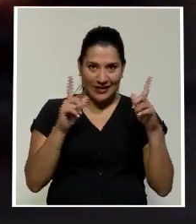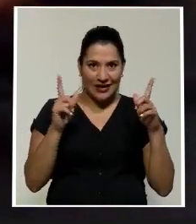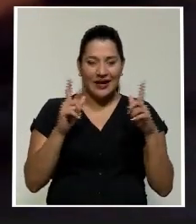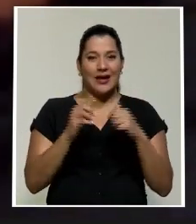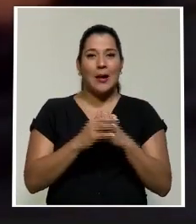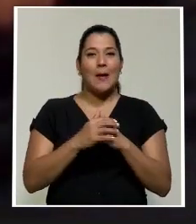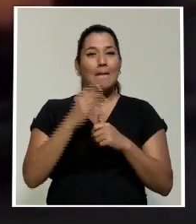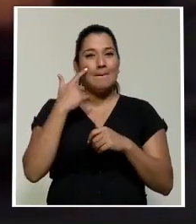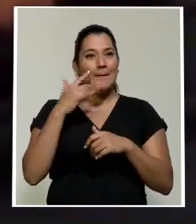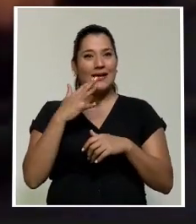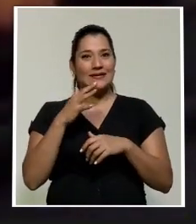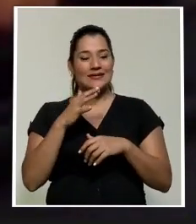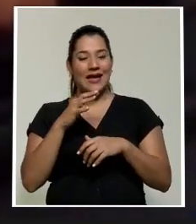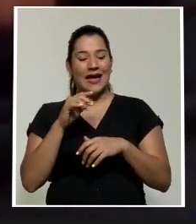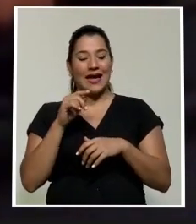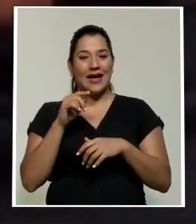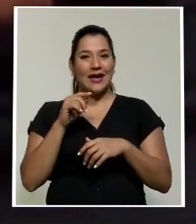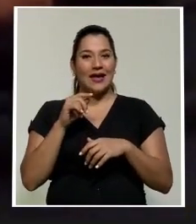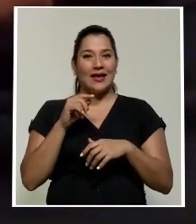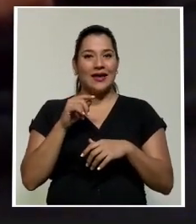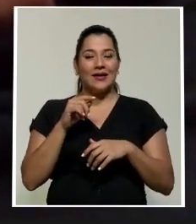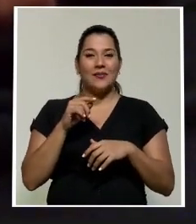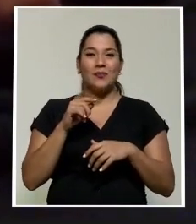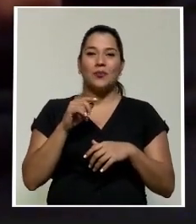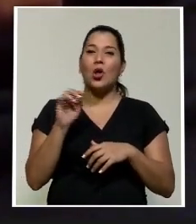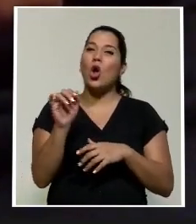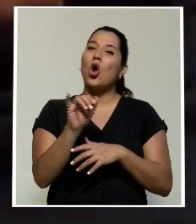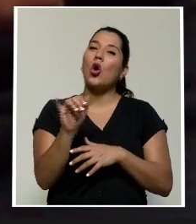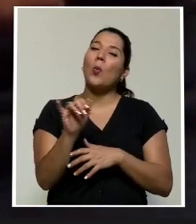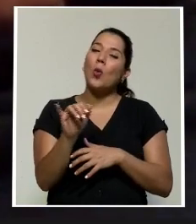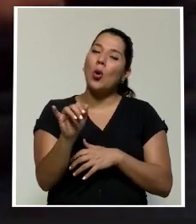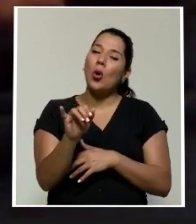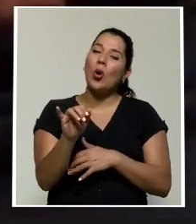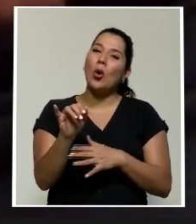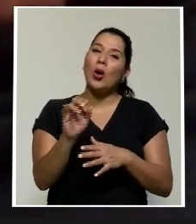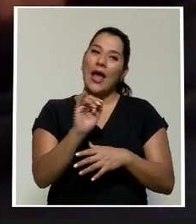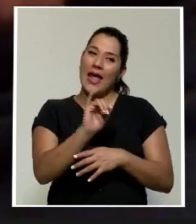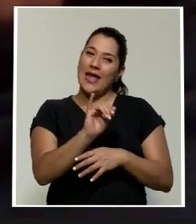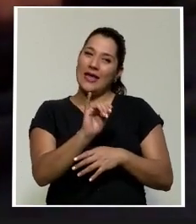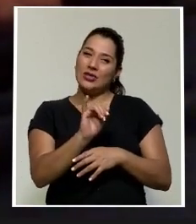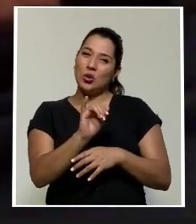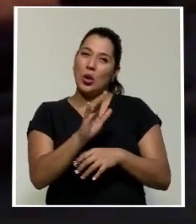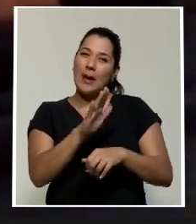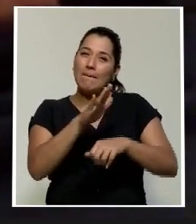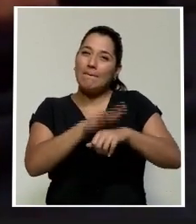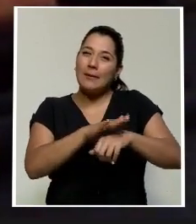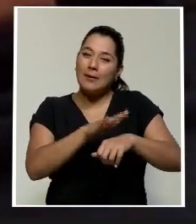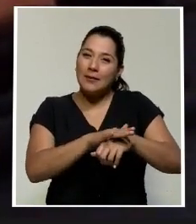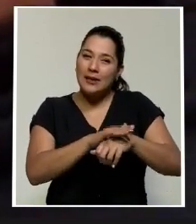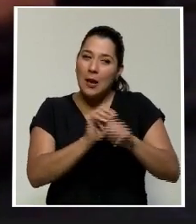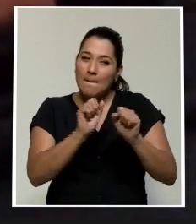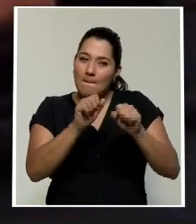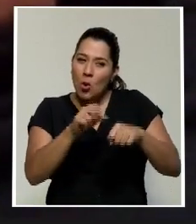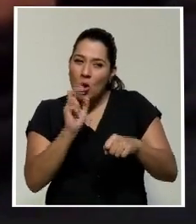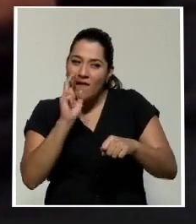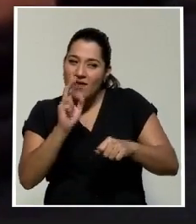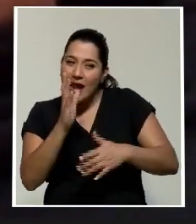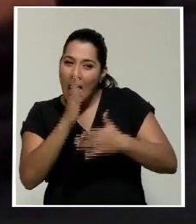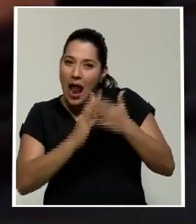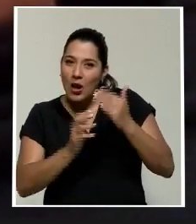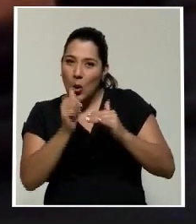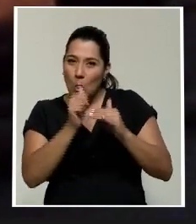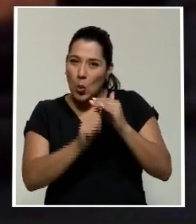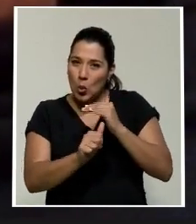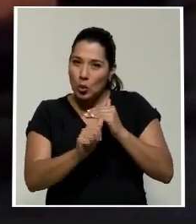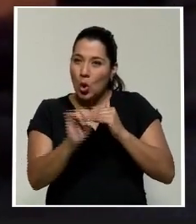un costado. Por lo menos es como esas cosas que permiten ver algo que no se ve, que